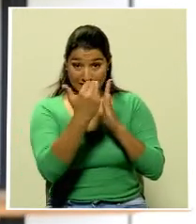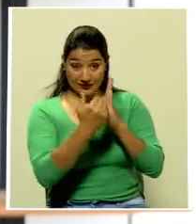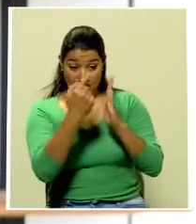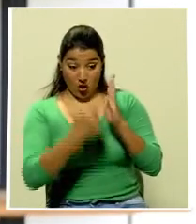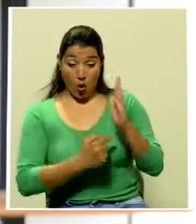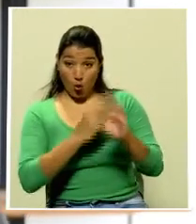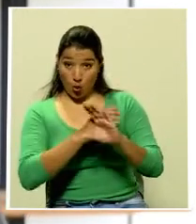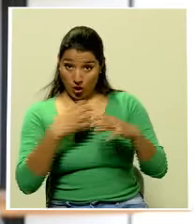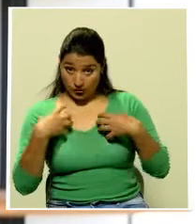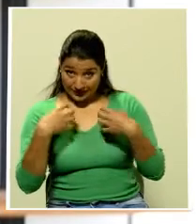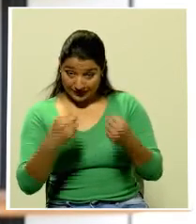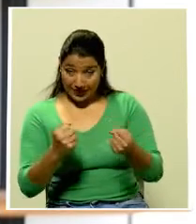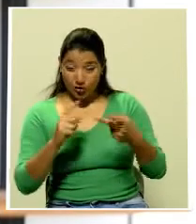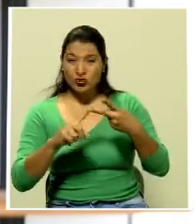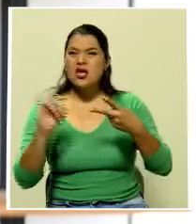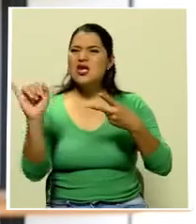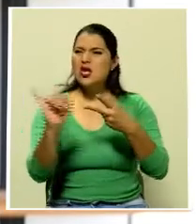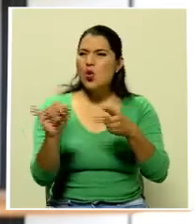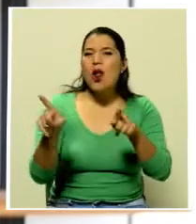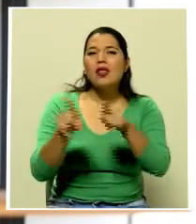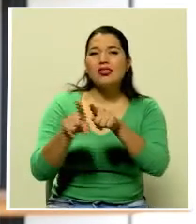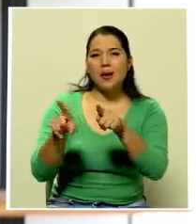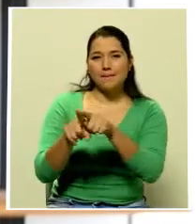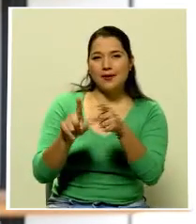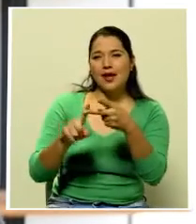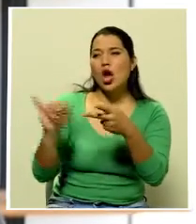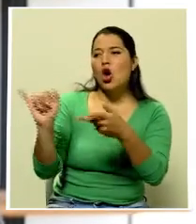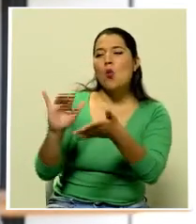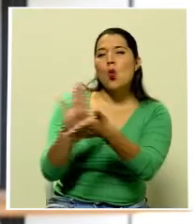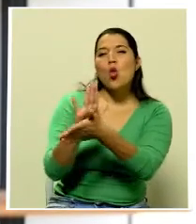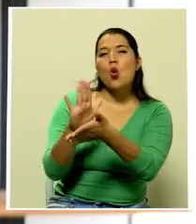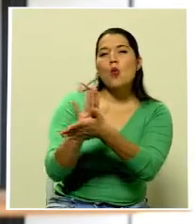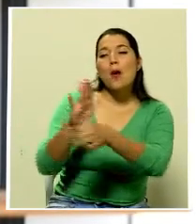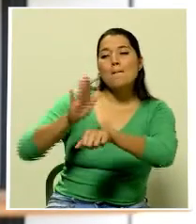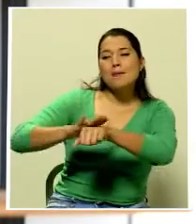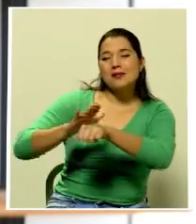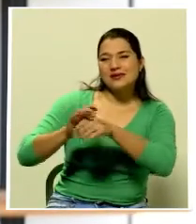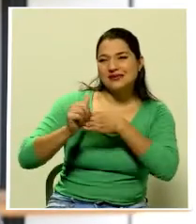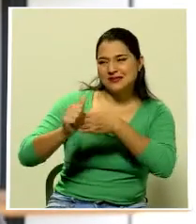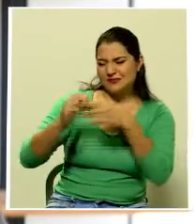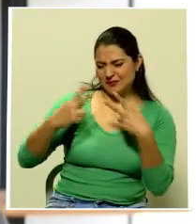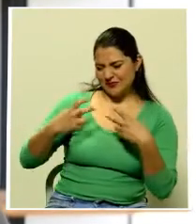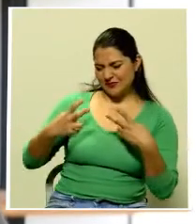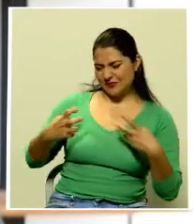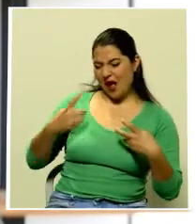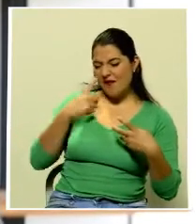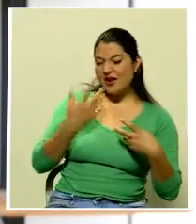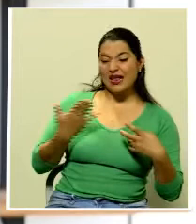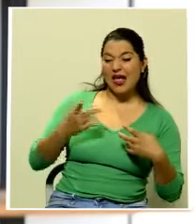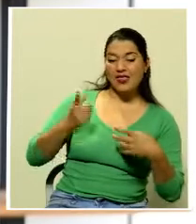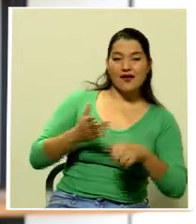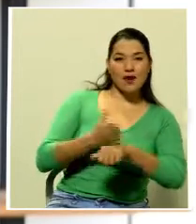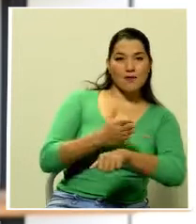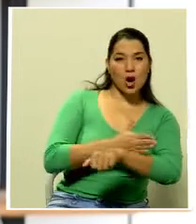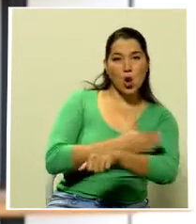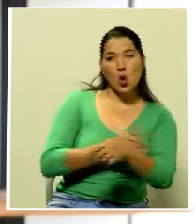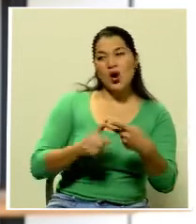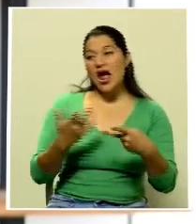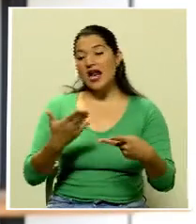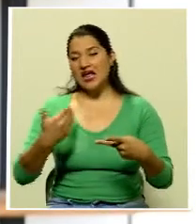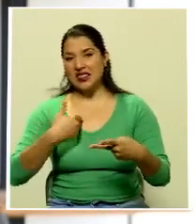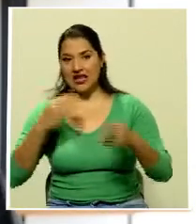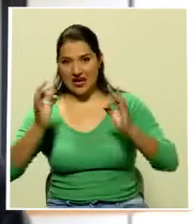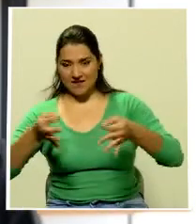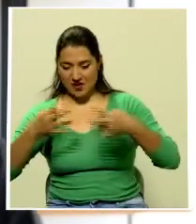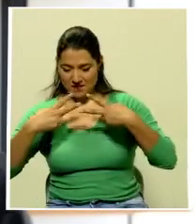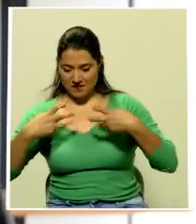como a una guía de autoevaluación para entender cuáles son las brechas que tienen para el cumplimiento de estos nuevos estándares